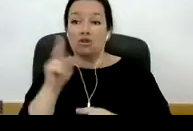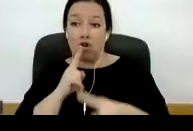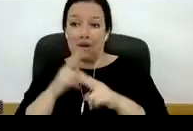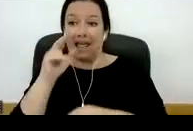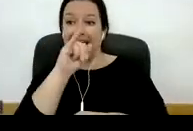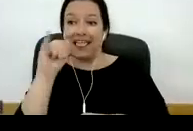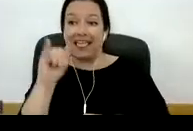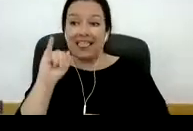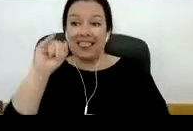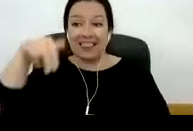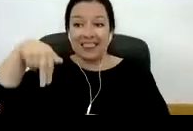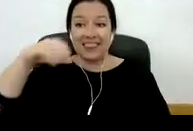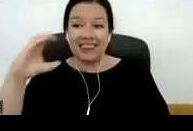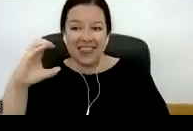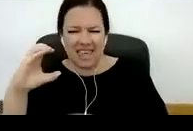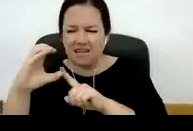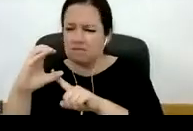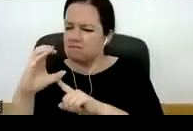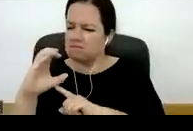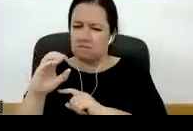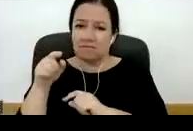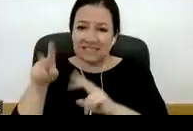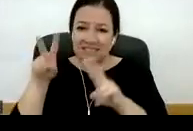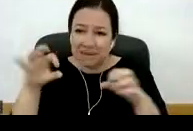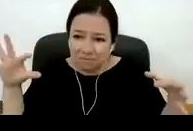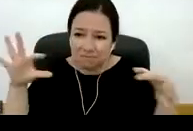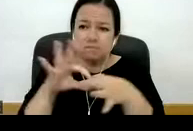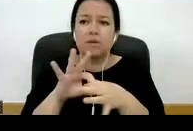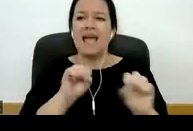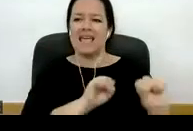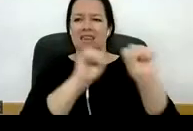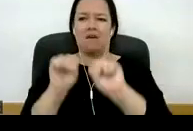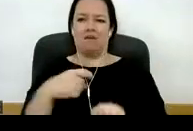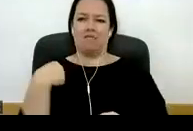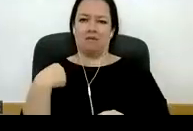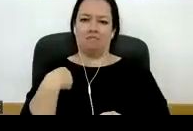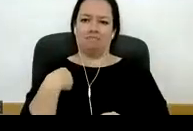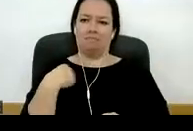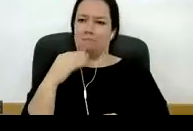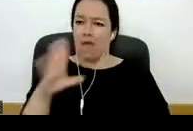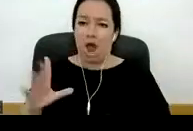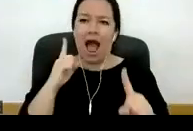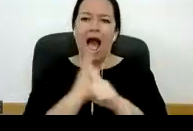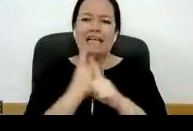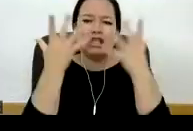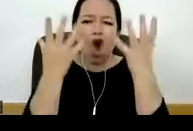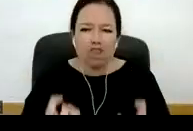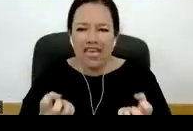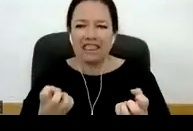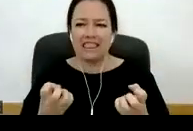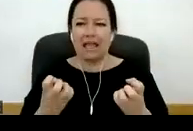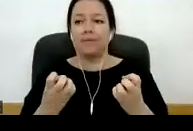que claramente de los dos el que está más implicado en la capacidad inmunológica y antioxidante, mantener, como os